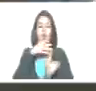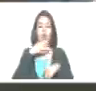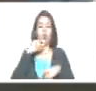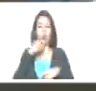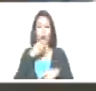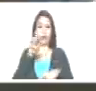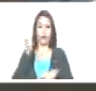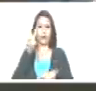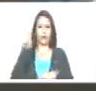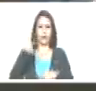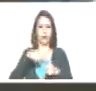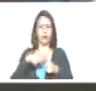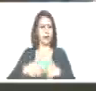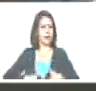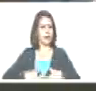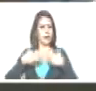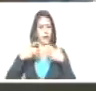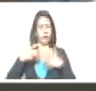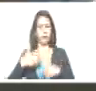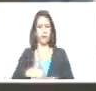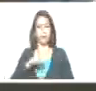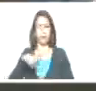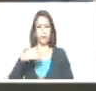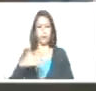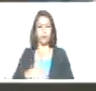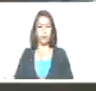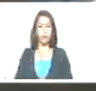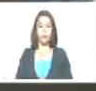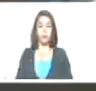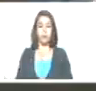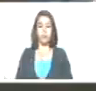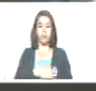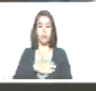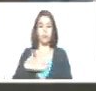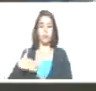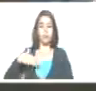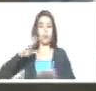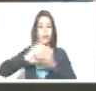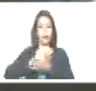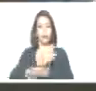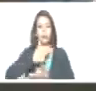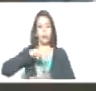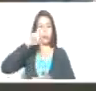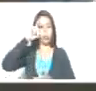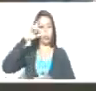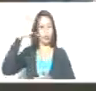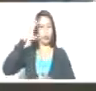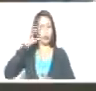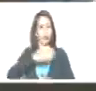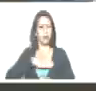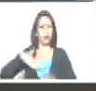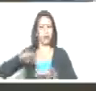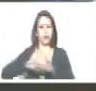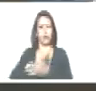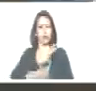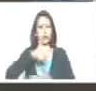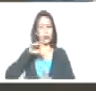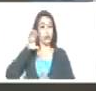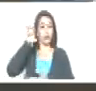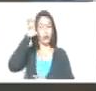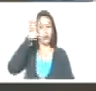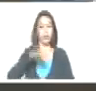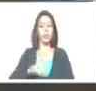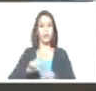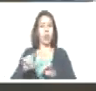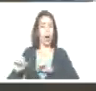indignación cuando intentan acabar con nuestros sueños, cuando intentan acabar con nuestro futuro, con esas